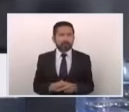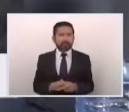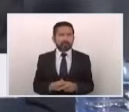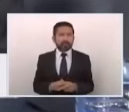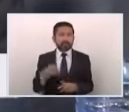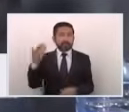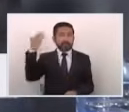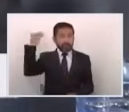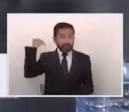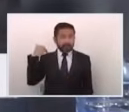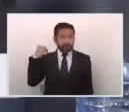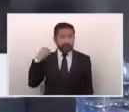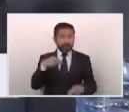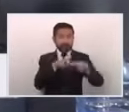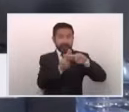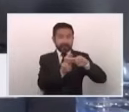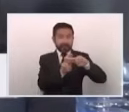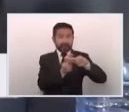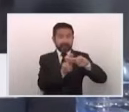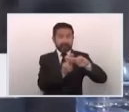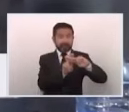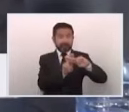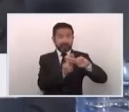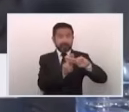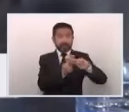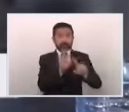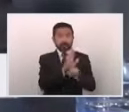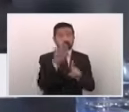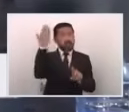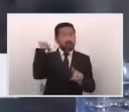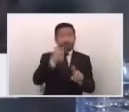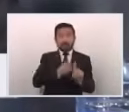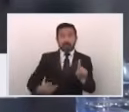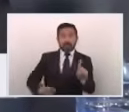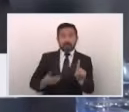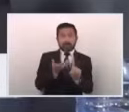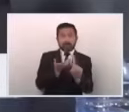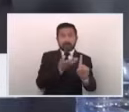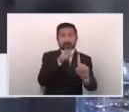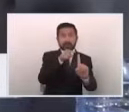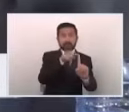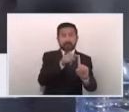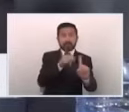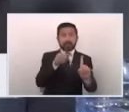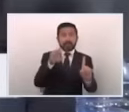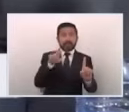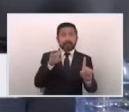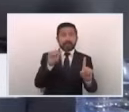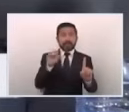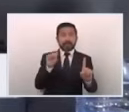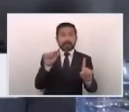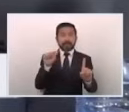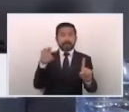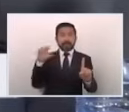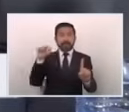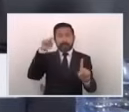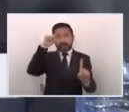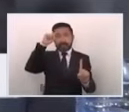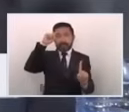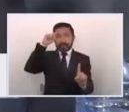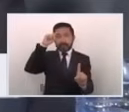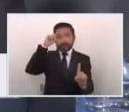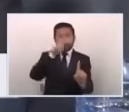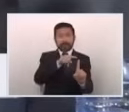en ese entonces Arena con su expresidente arenero Elías Antonio Saca